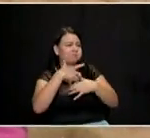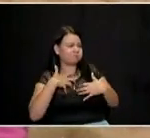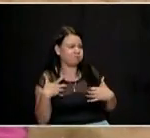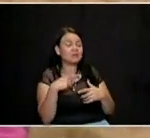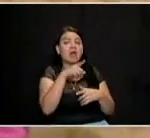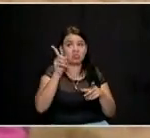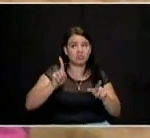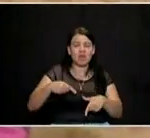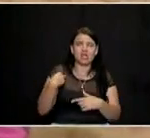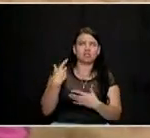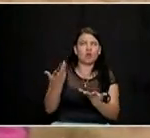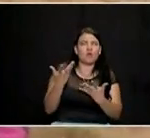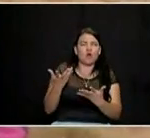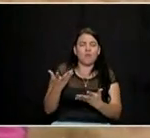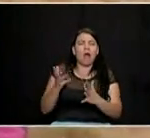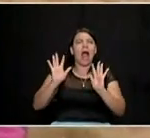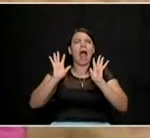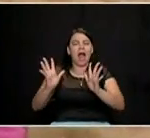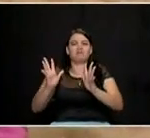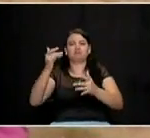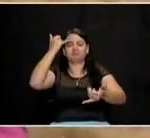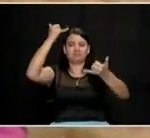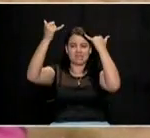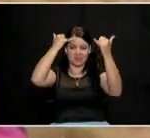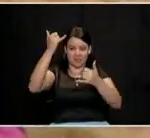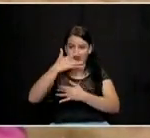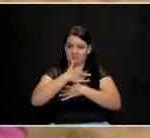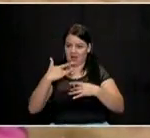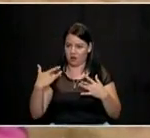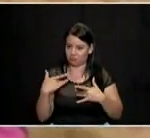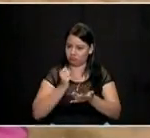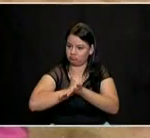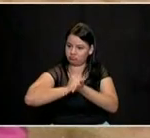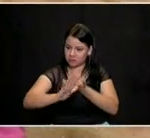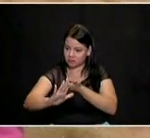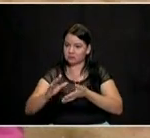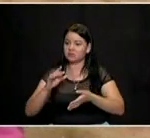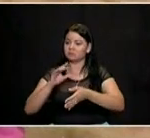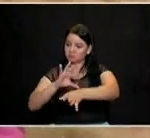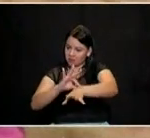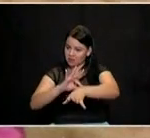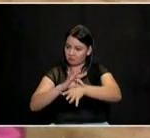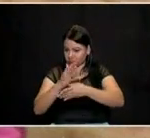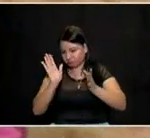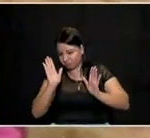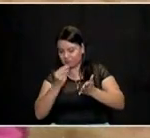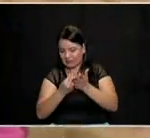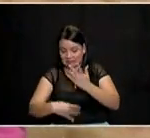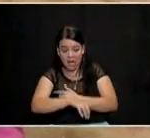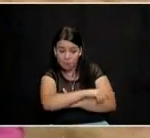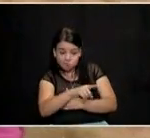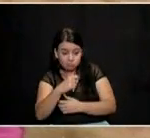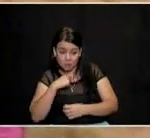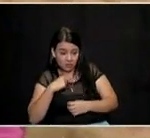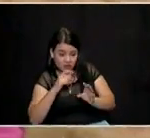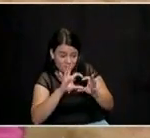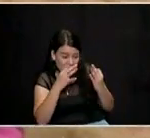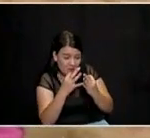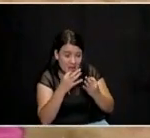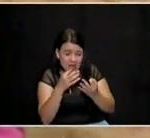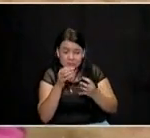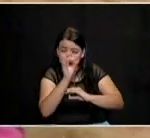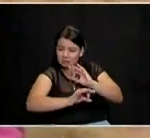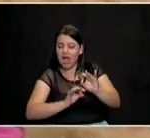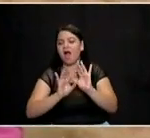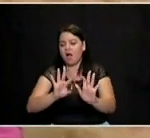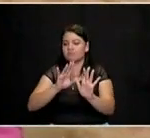también sean cubiertos en su atención veterinaria a aquellos que carezcan de dueño o de propietario pero además de eso tenemos